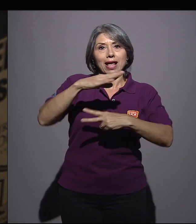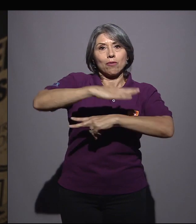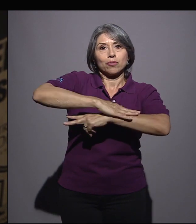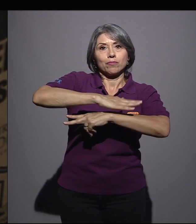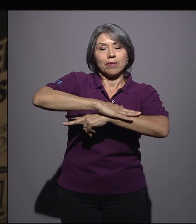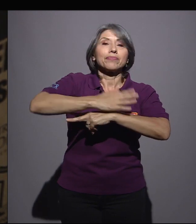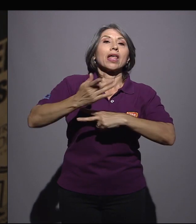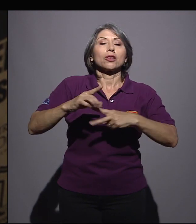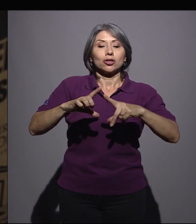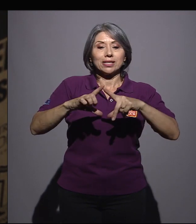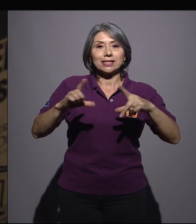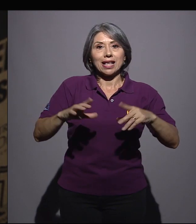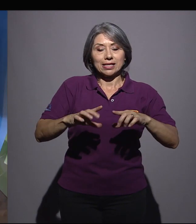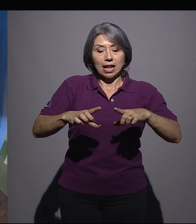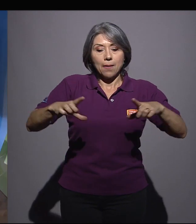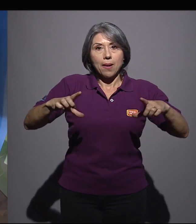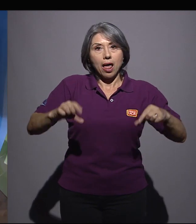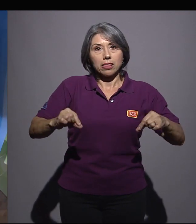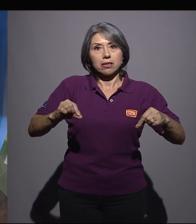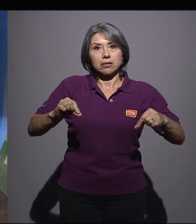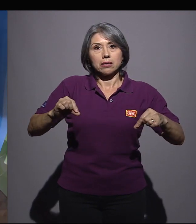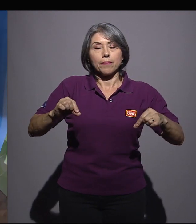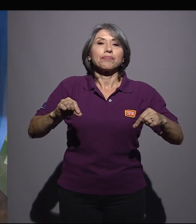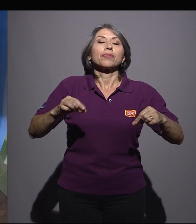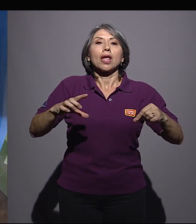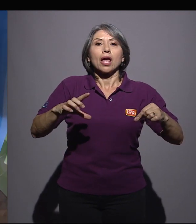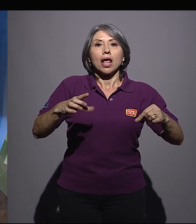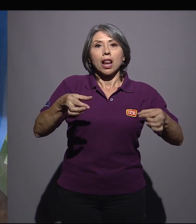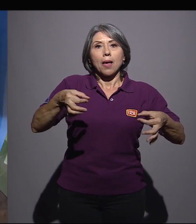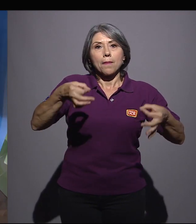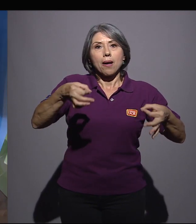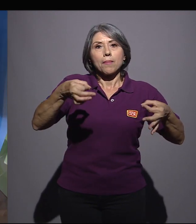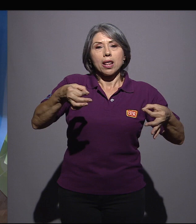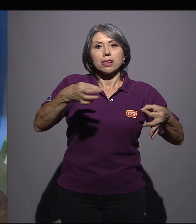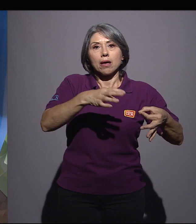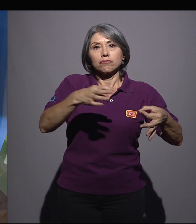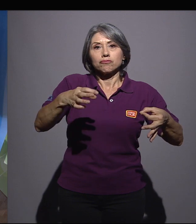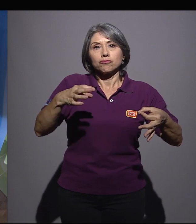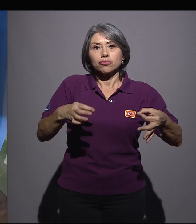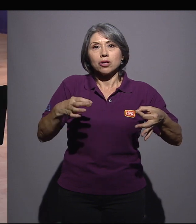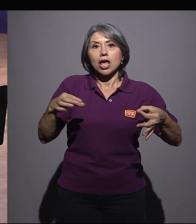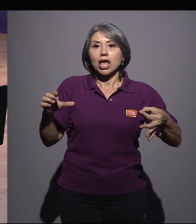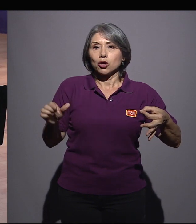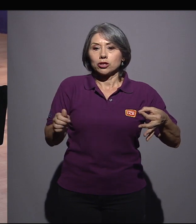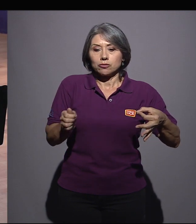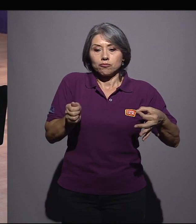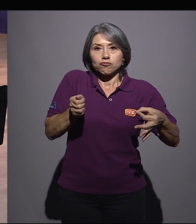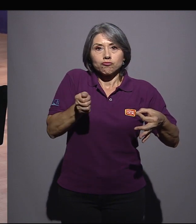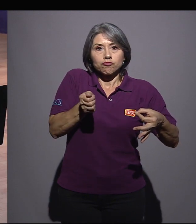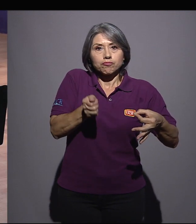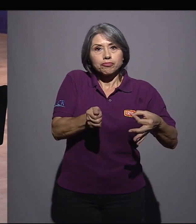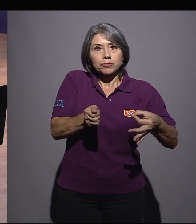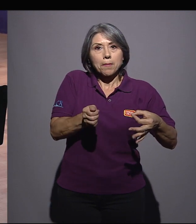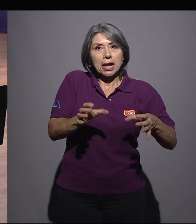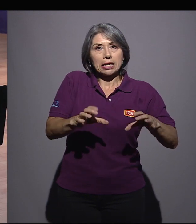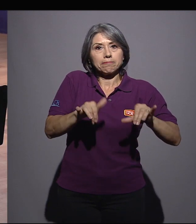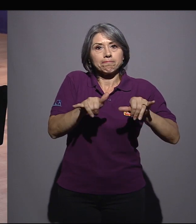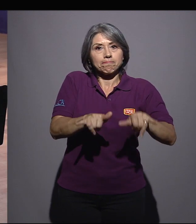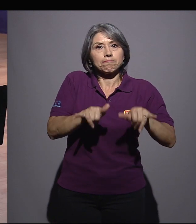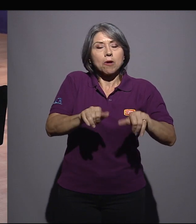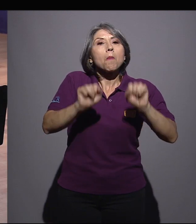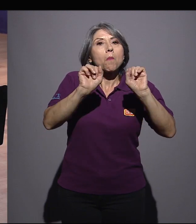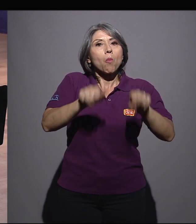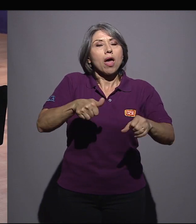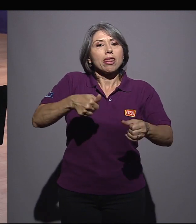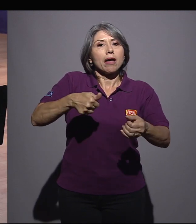de esta plantilla para que la papeleta no se le vaya a mover a la persona y pueda emitir su voto de forma segura. También